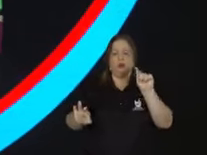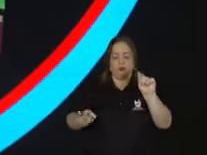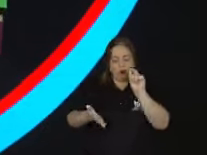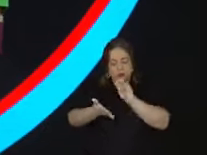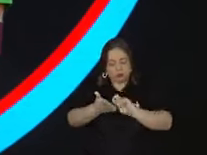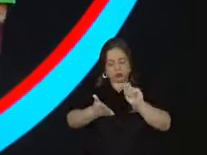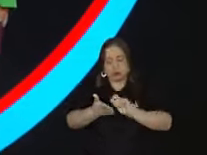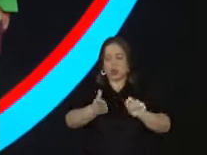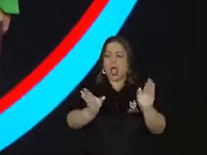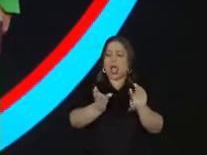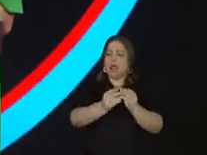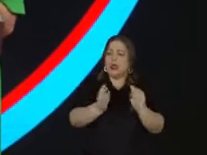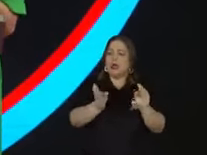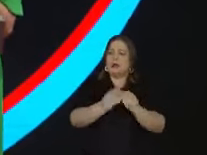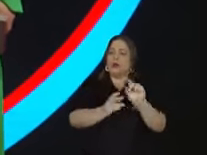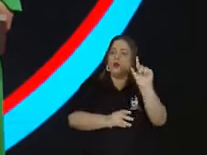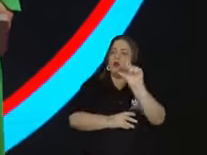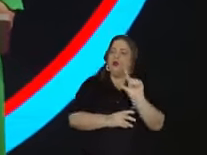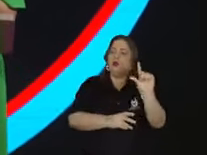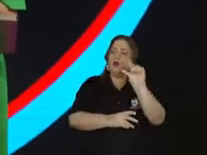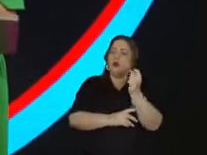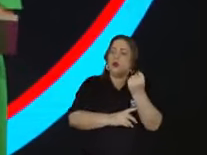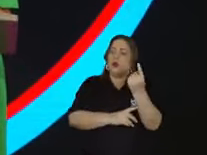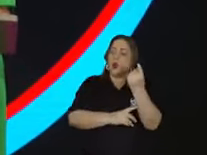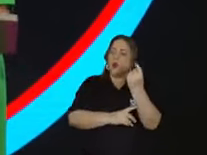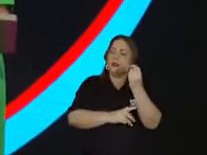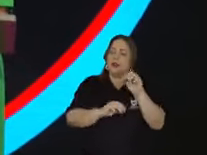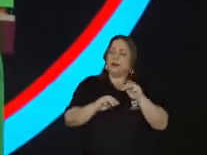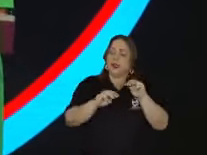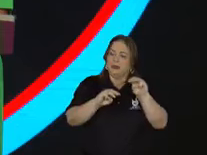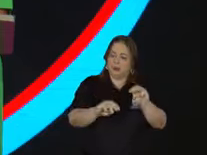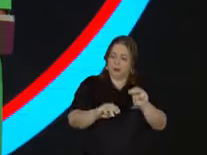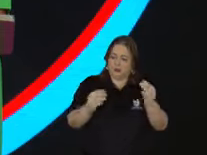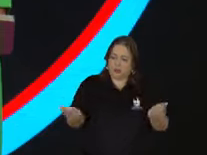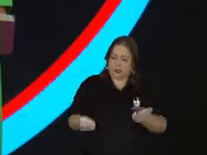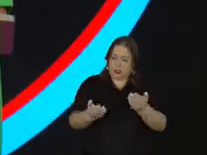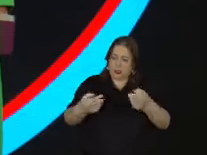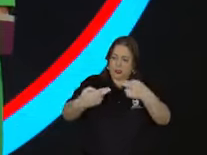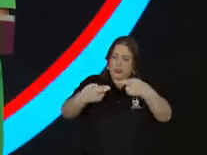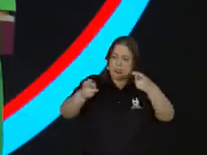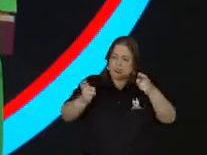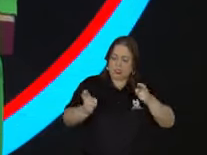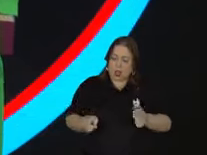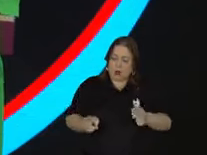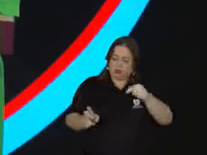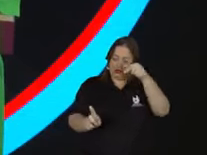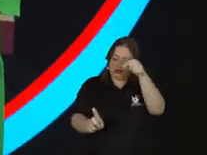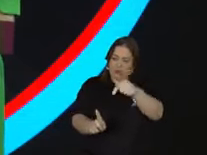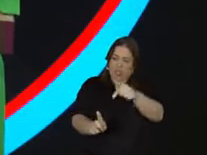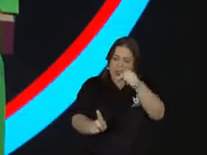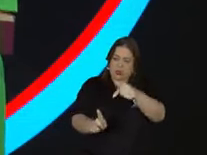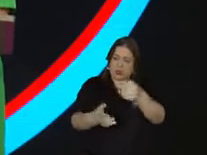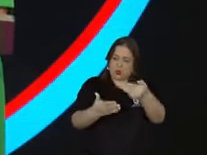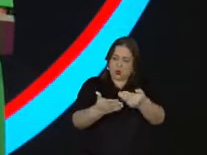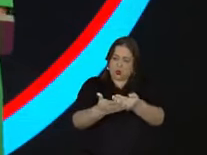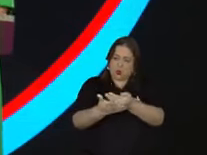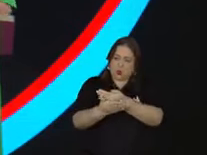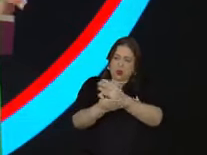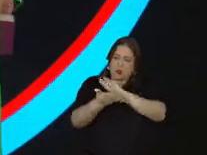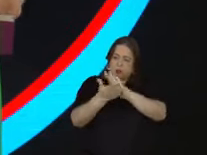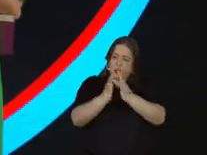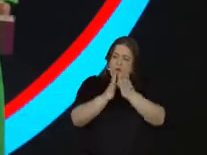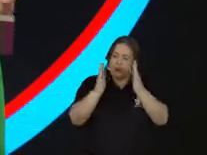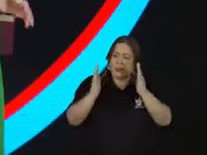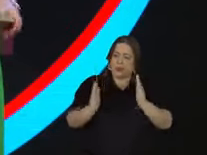Tenemos reunión el lunes 11 de marzo aquí en el Salón de los Nuevos, allí en ese